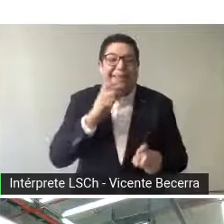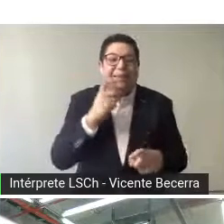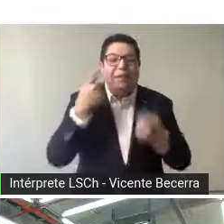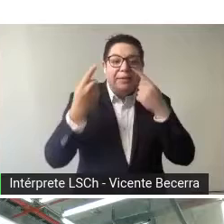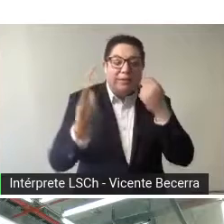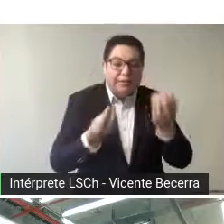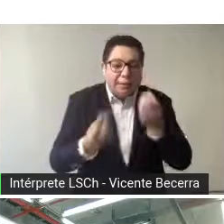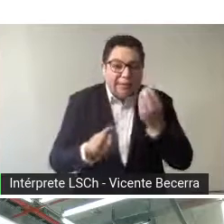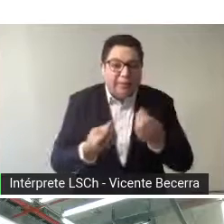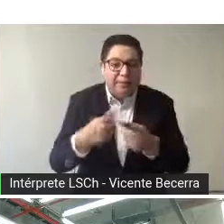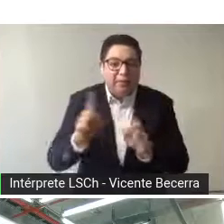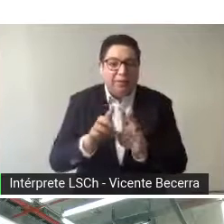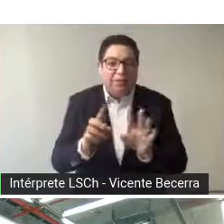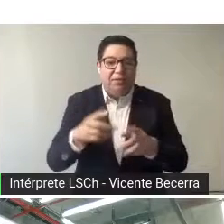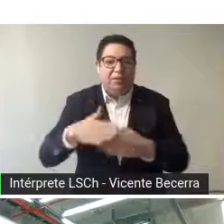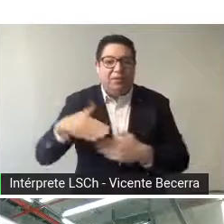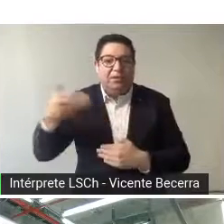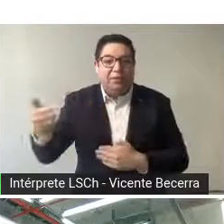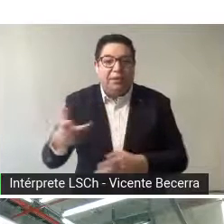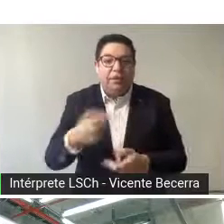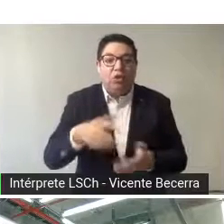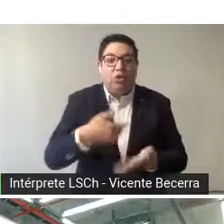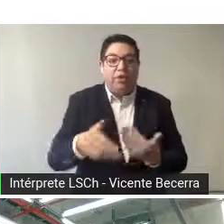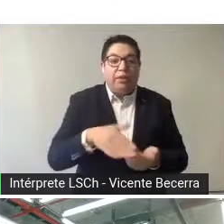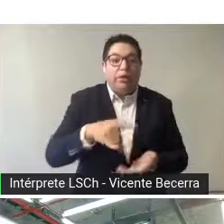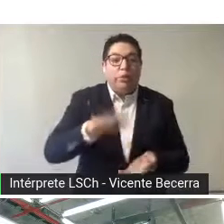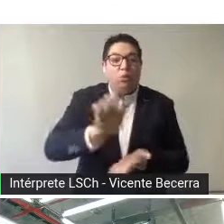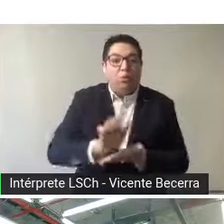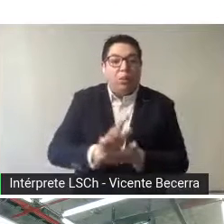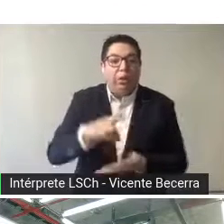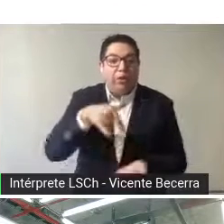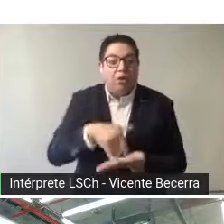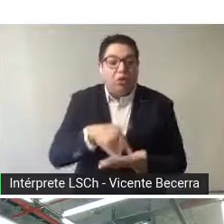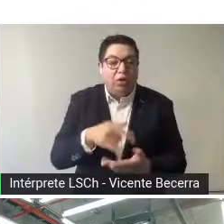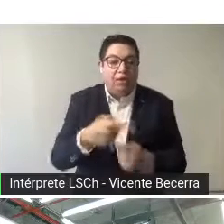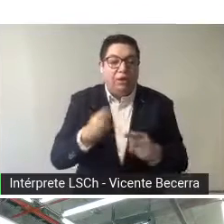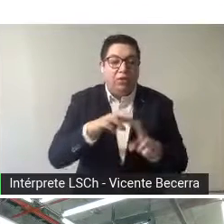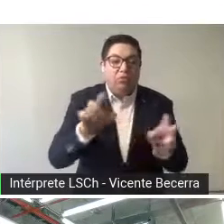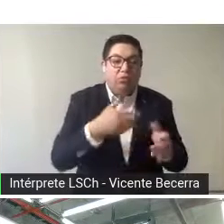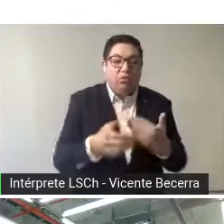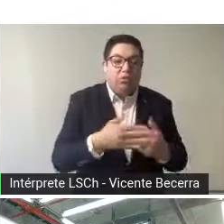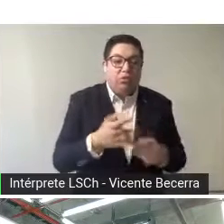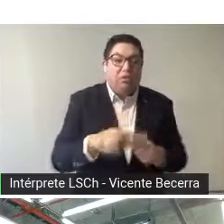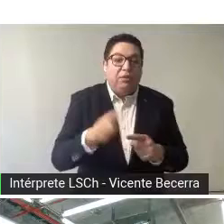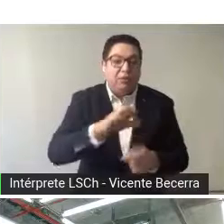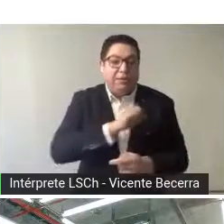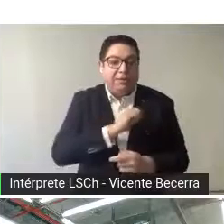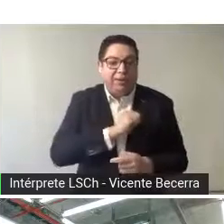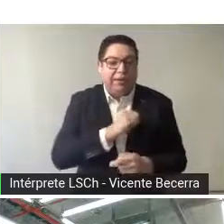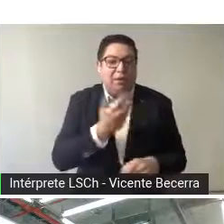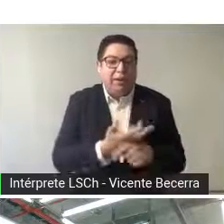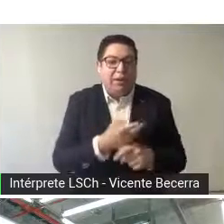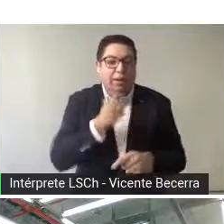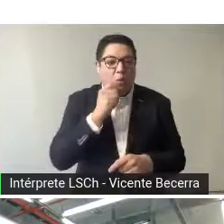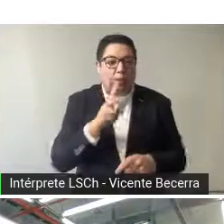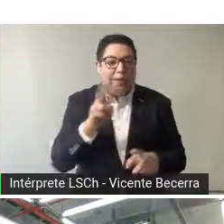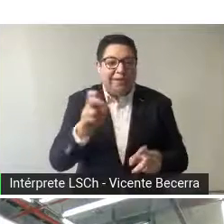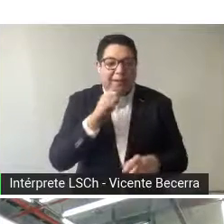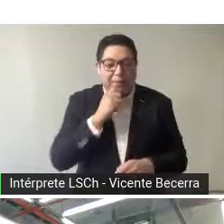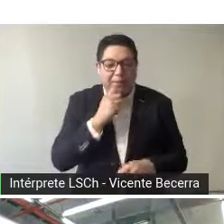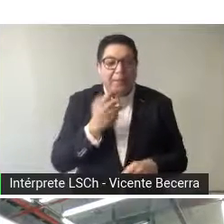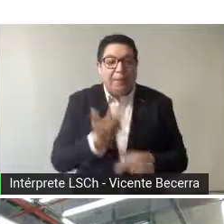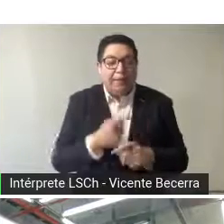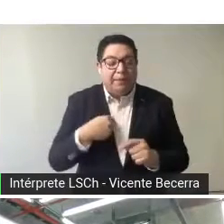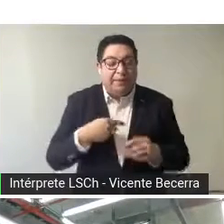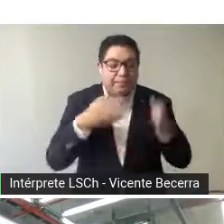ocurriendo extramuros del Congreso, de la sede del Congreso Nacional, en la sede de Santiago. Porque yo estaba